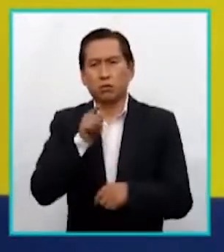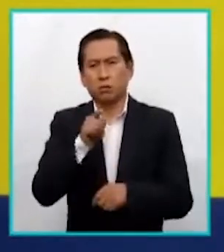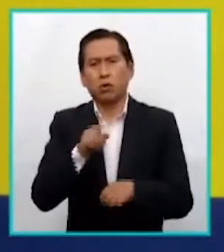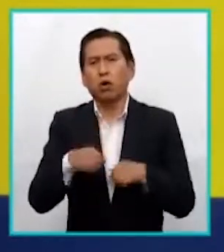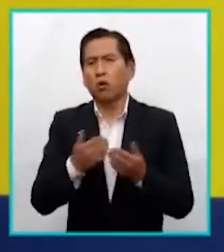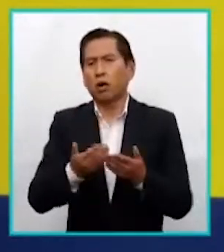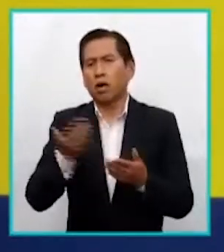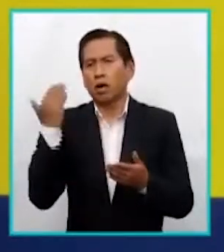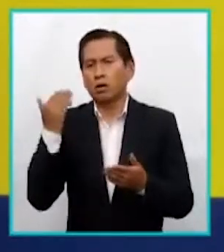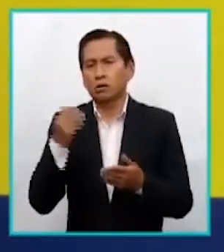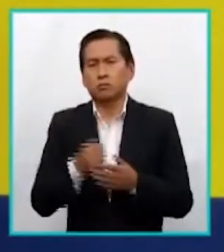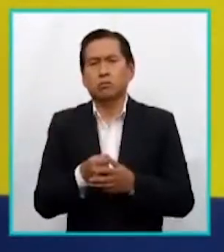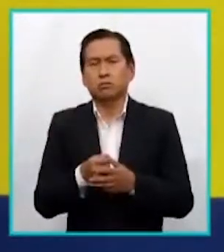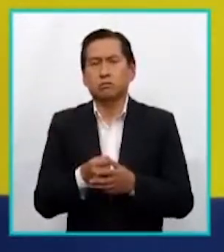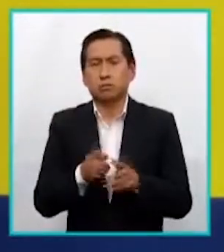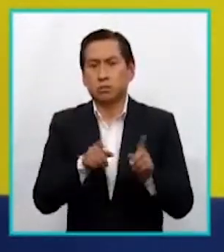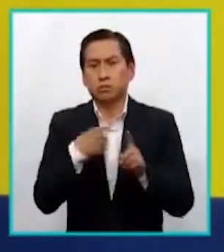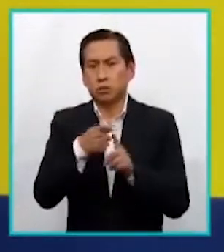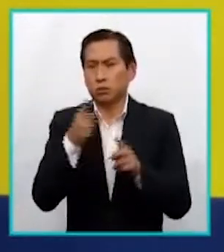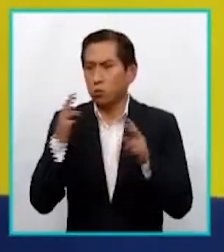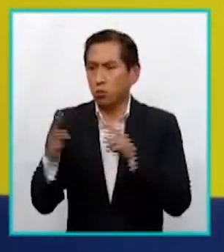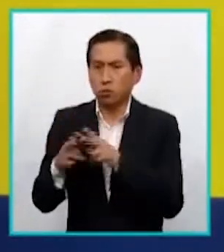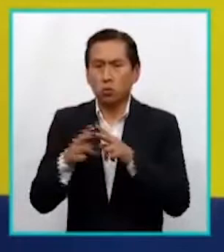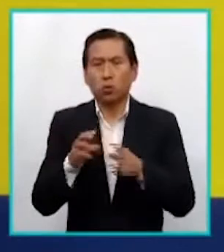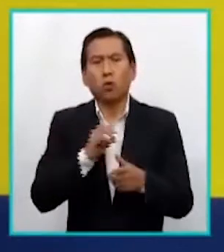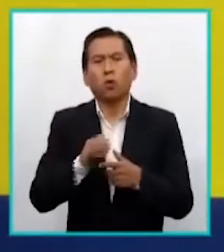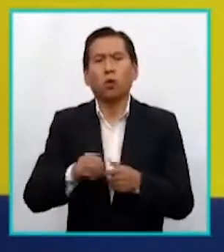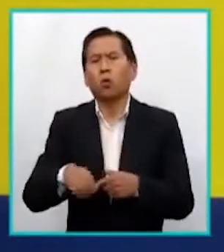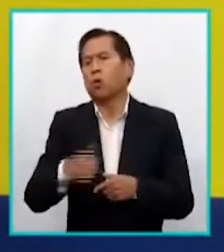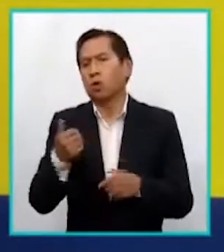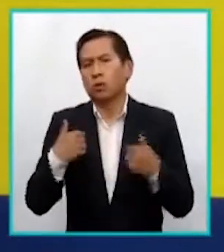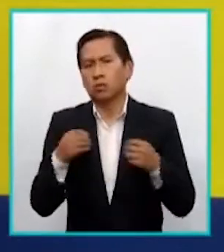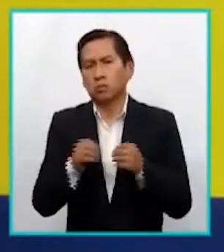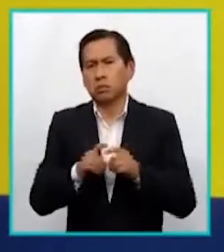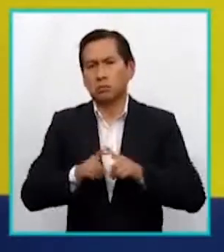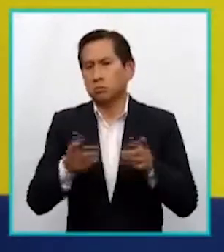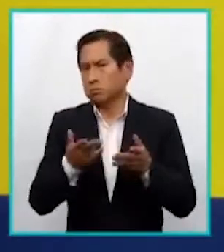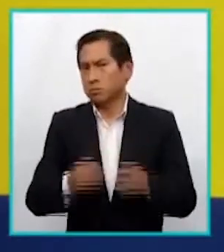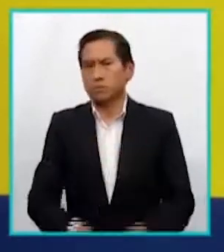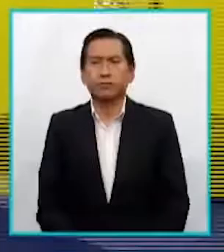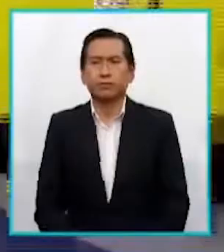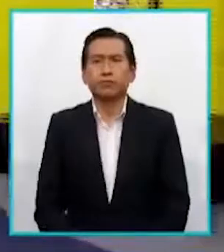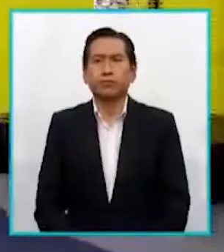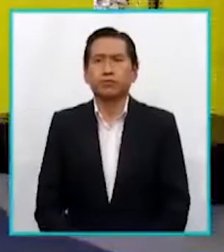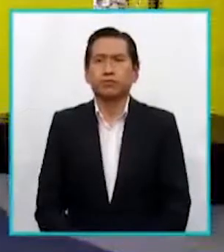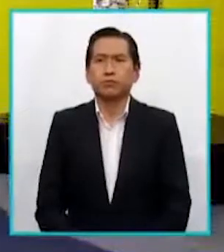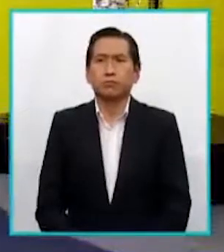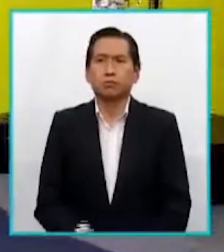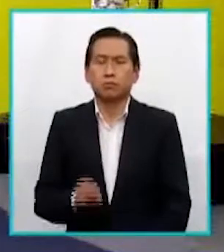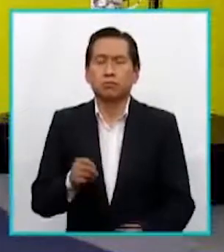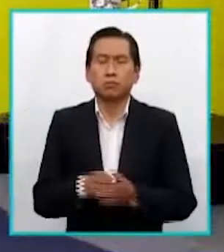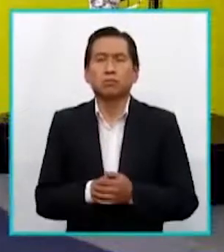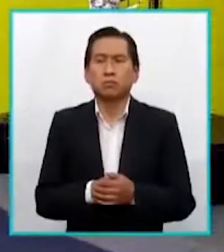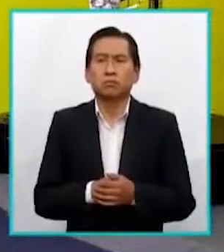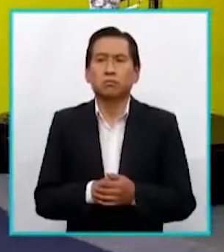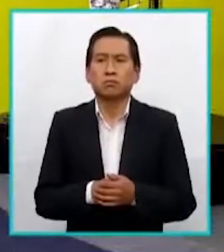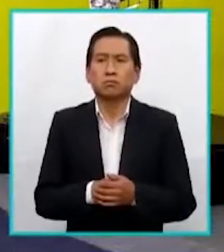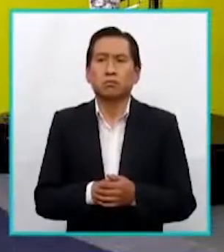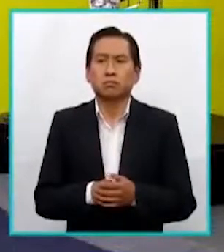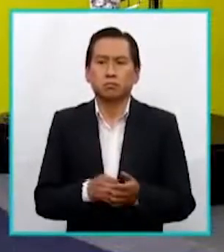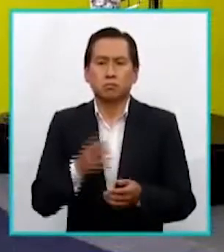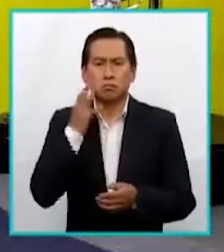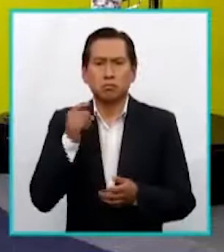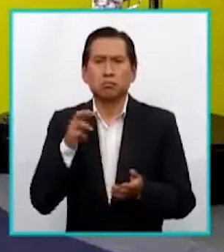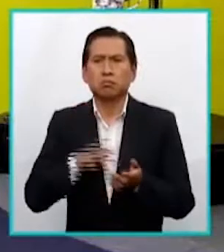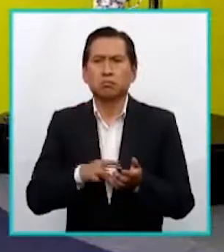te ha ido? ¿De igual forma sí los has conocido a ellos o fue de manera diferente? No, de mí ha sido una